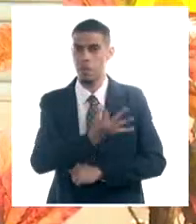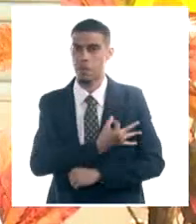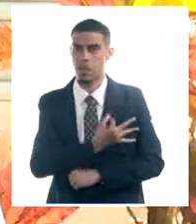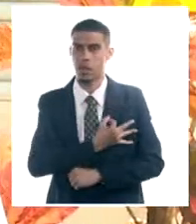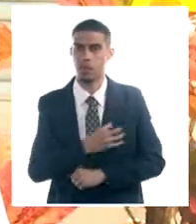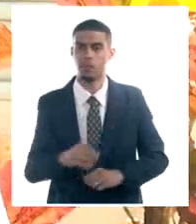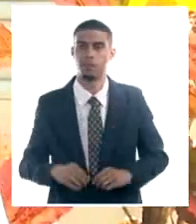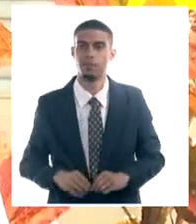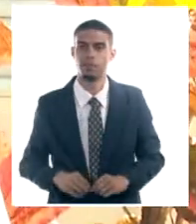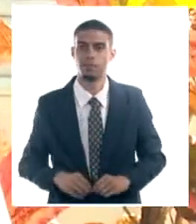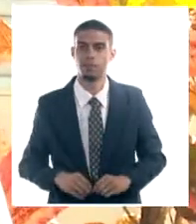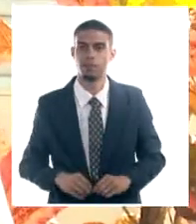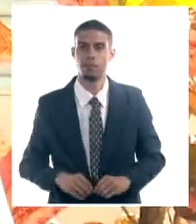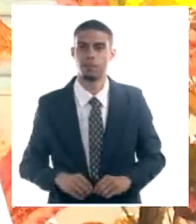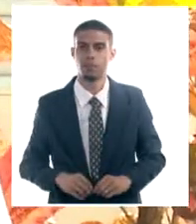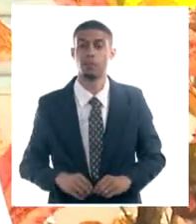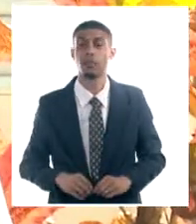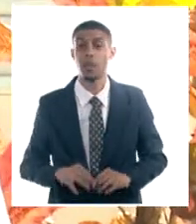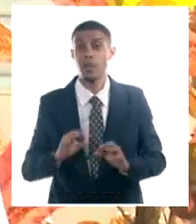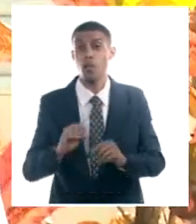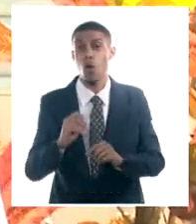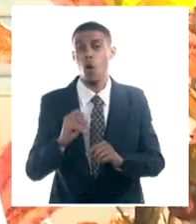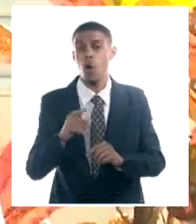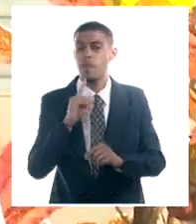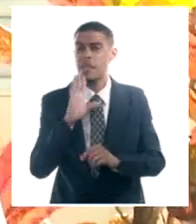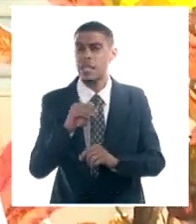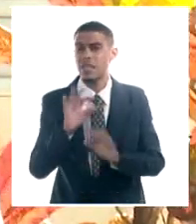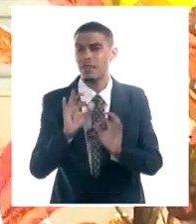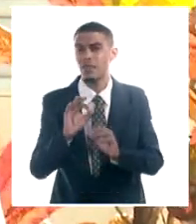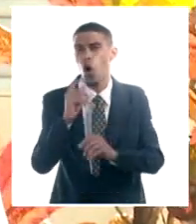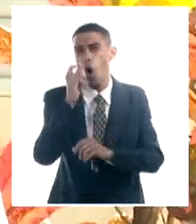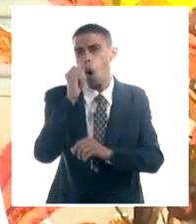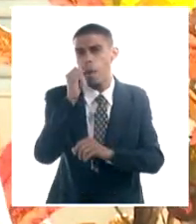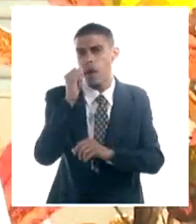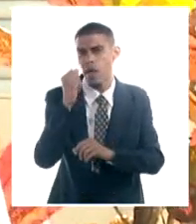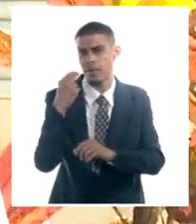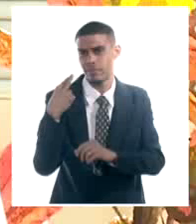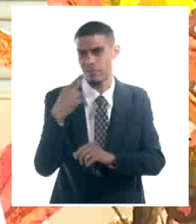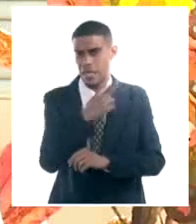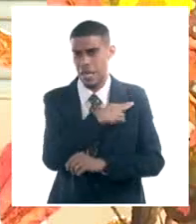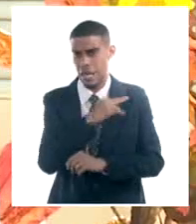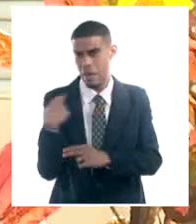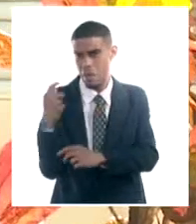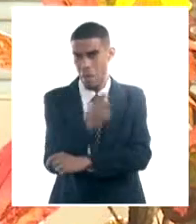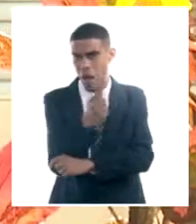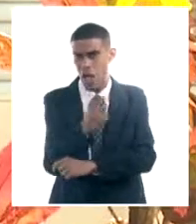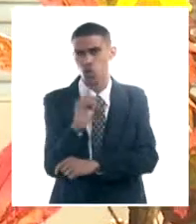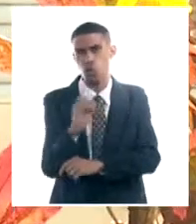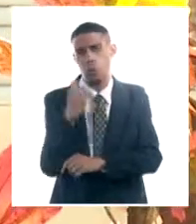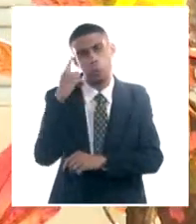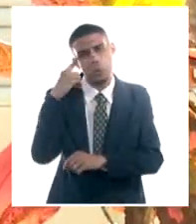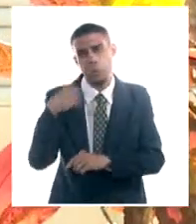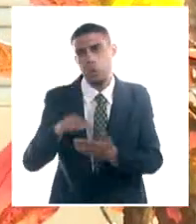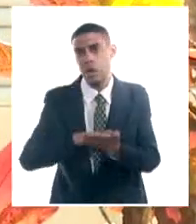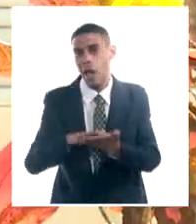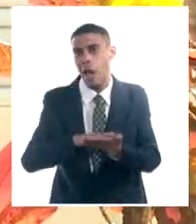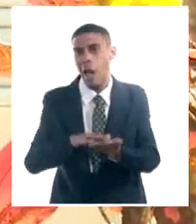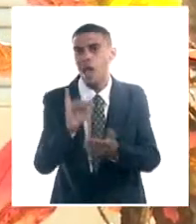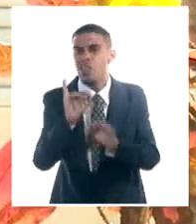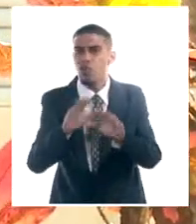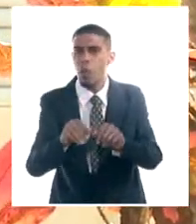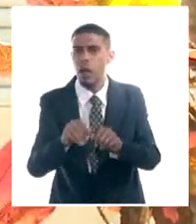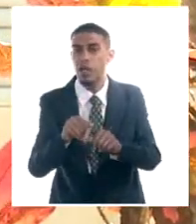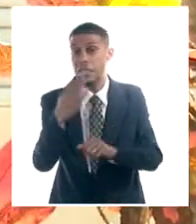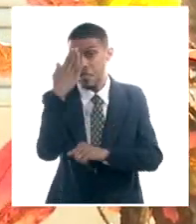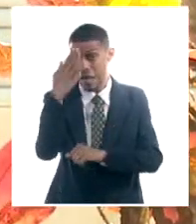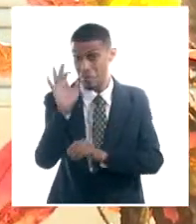Realmente sin Fran nosotros nunca hubiéramos comenzado en este mundo de la informática. Gracias a él es que incursionamos.